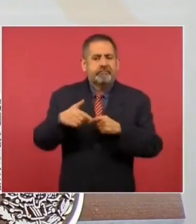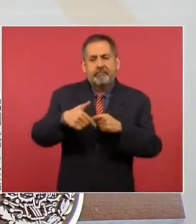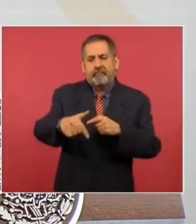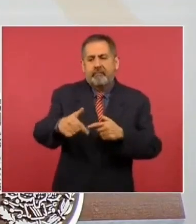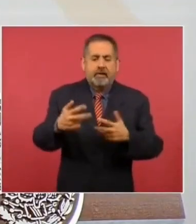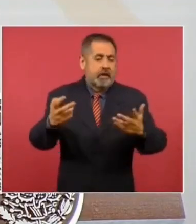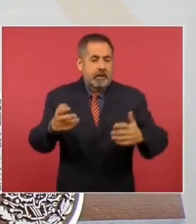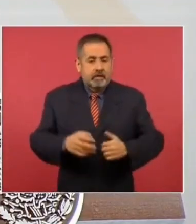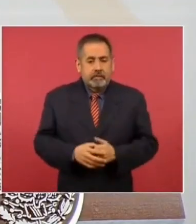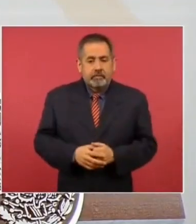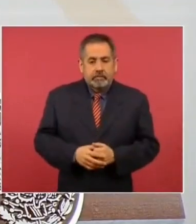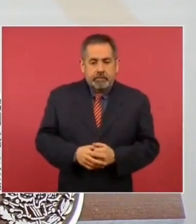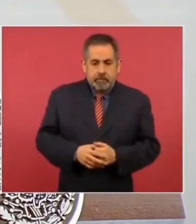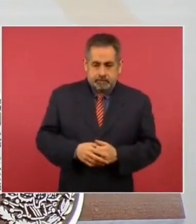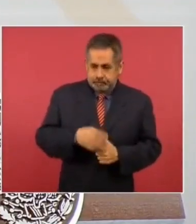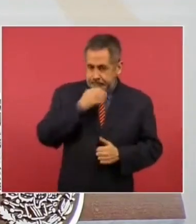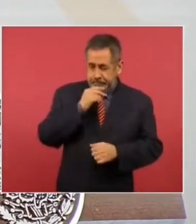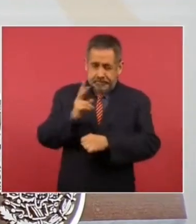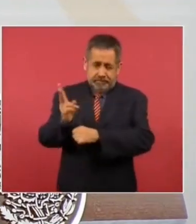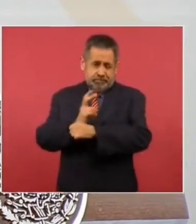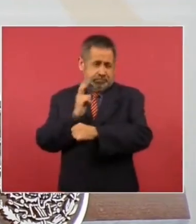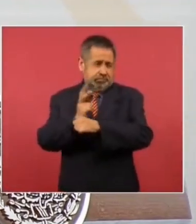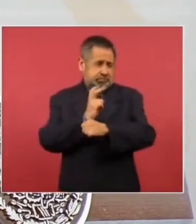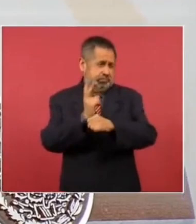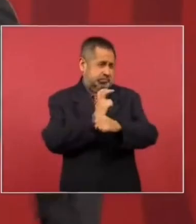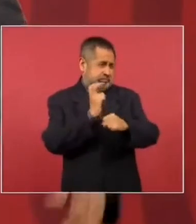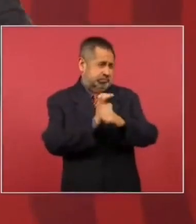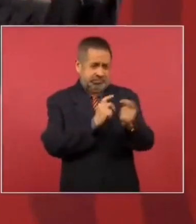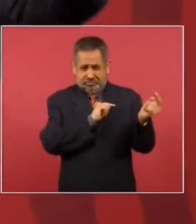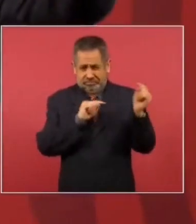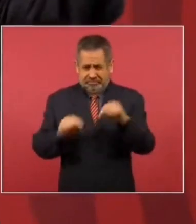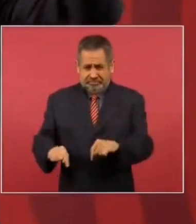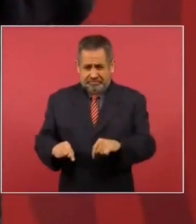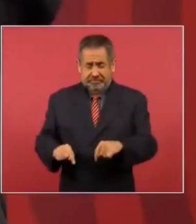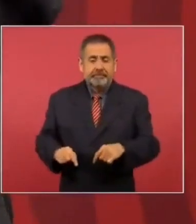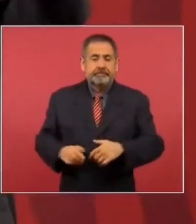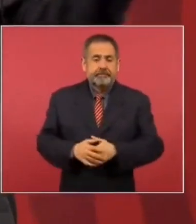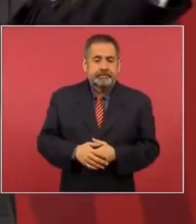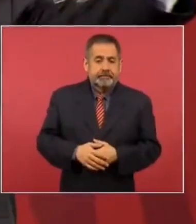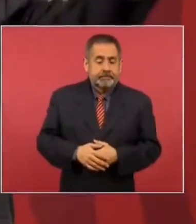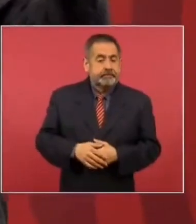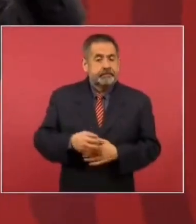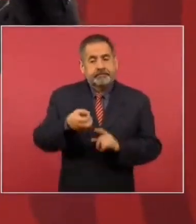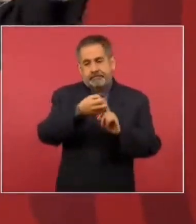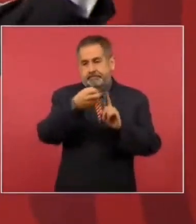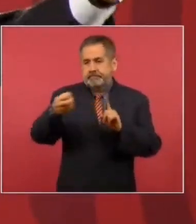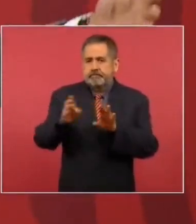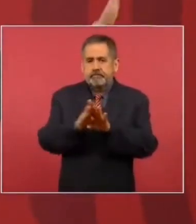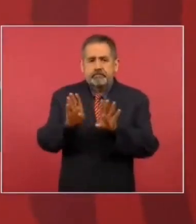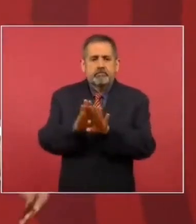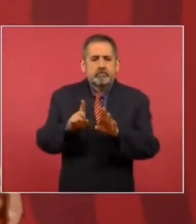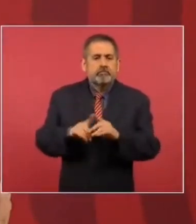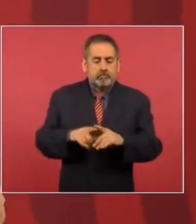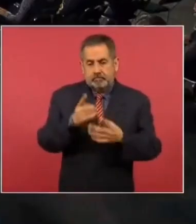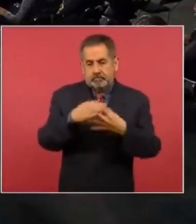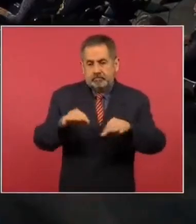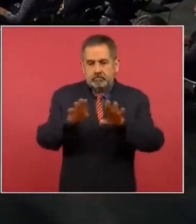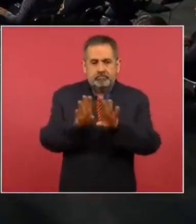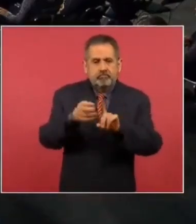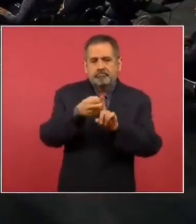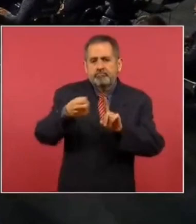entonces Los invito a todos y la organización que es muy